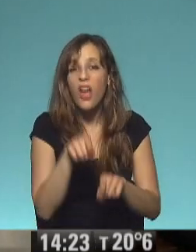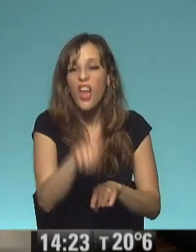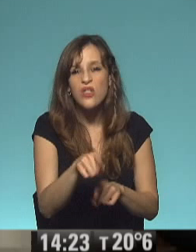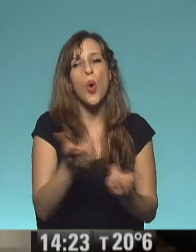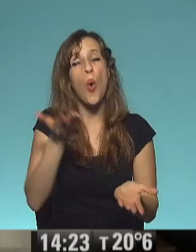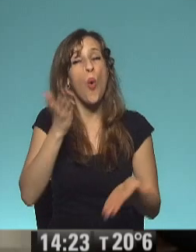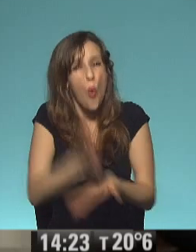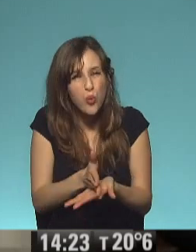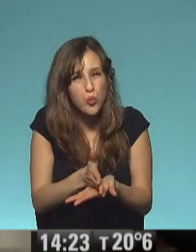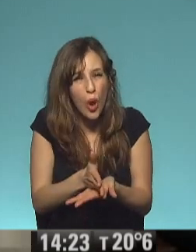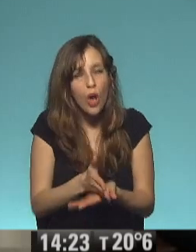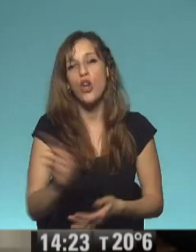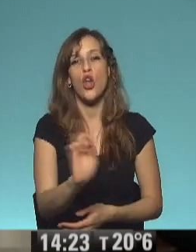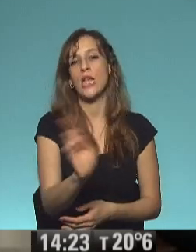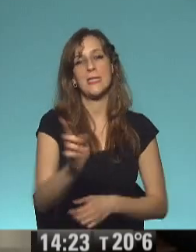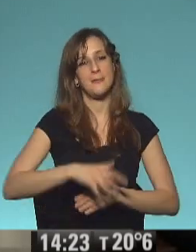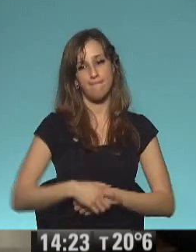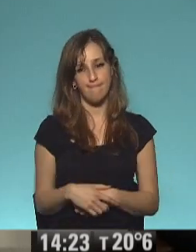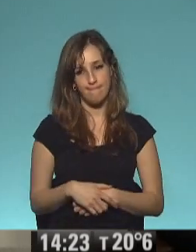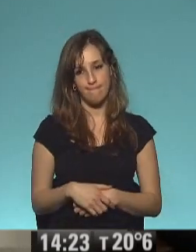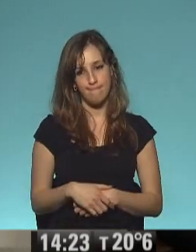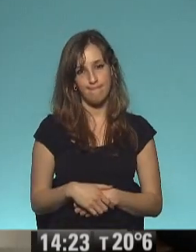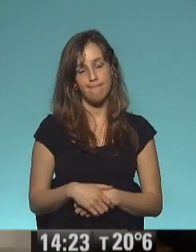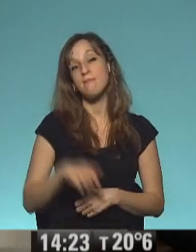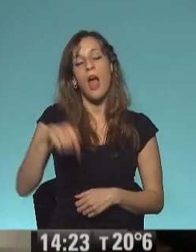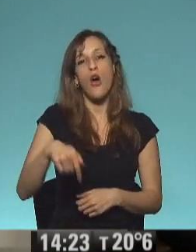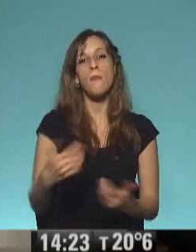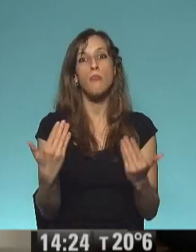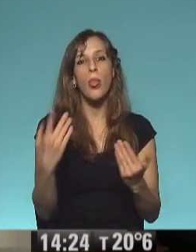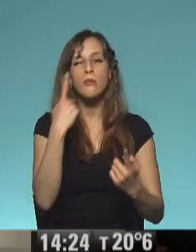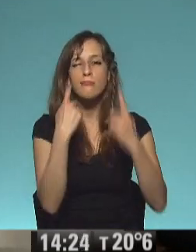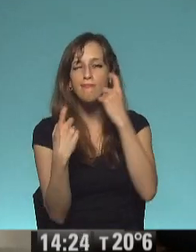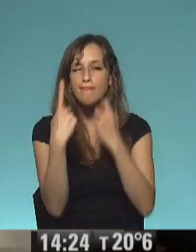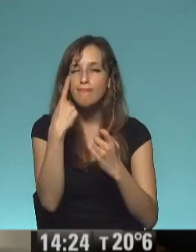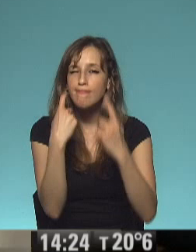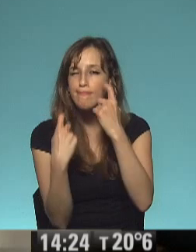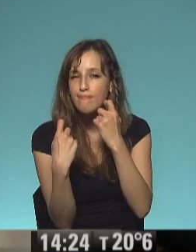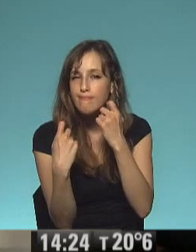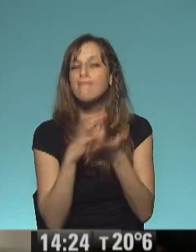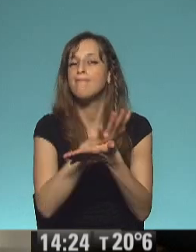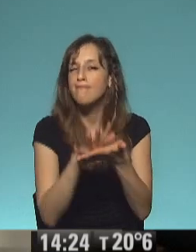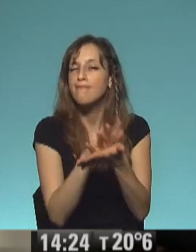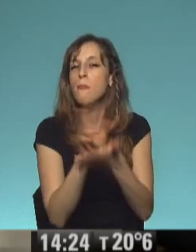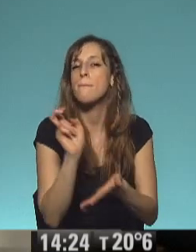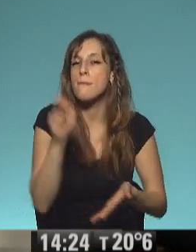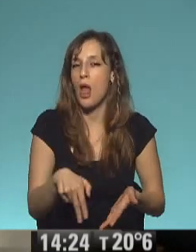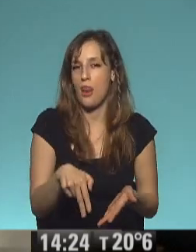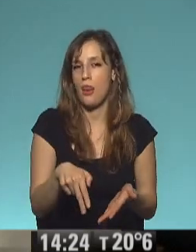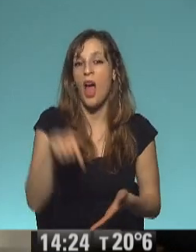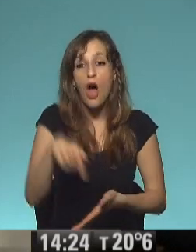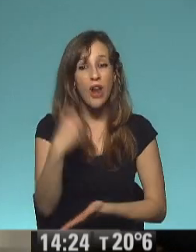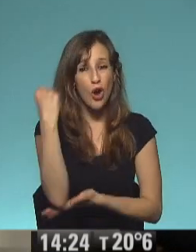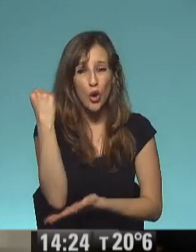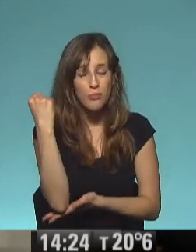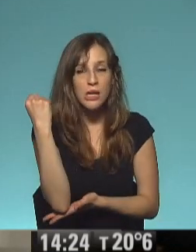Bueno, ahora tenemos la oportunidad de revisar todo esto. ¿Por qué? Porque la economía del mundo se dio vuelta. Está todo dado